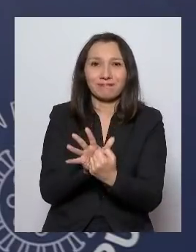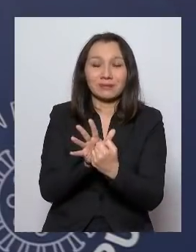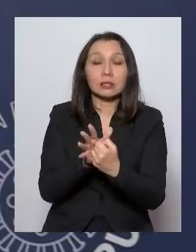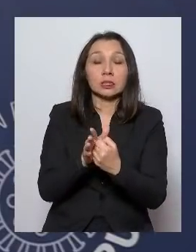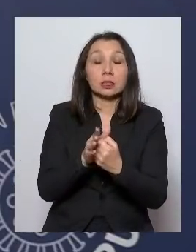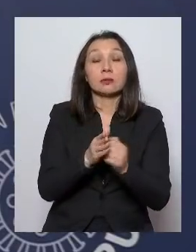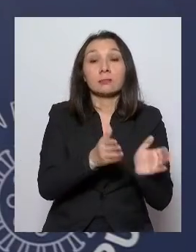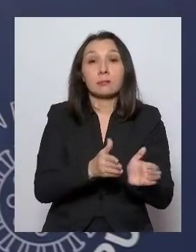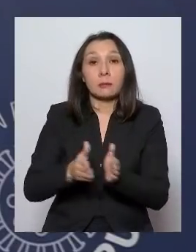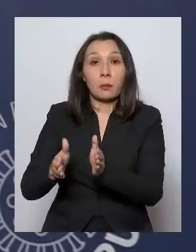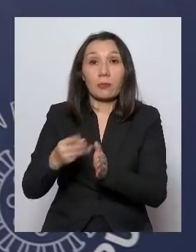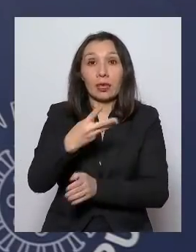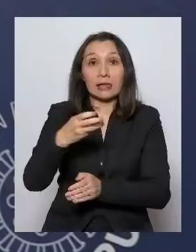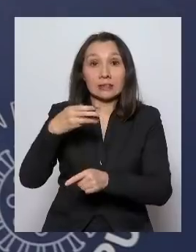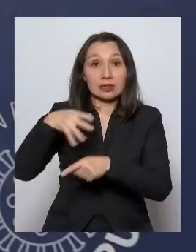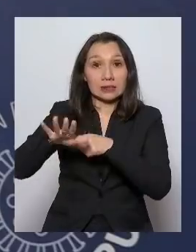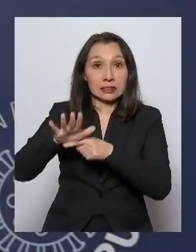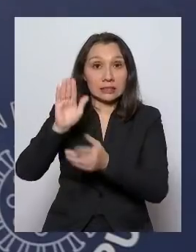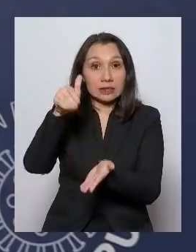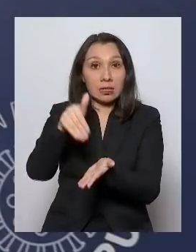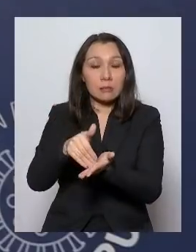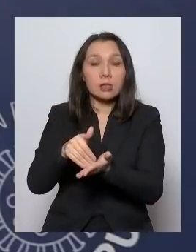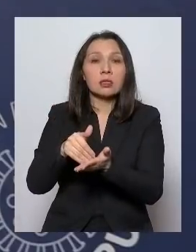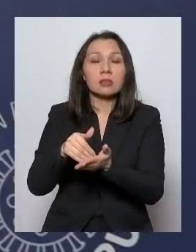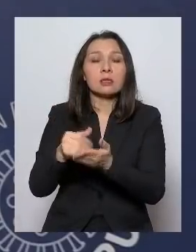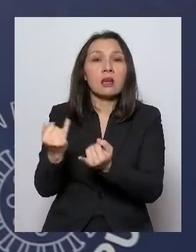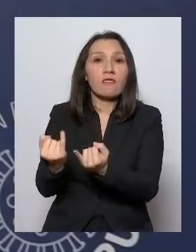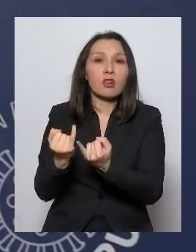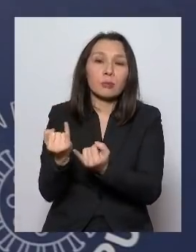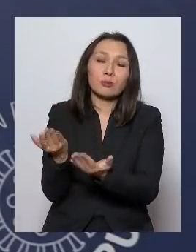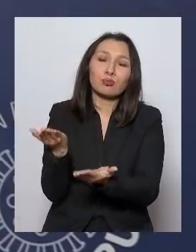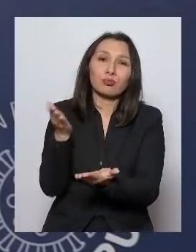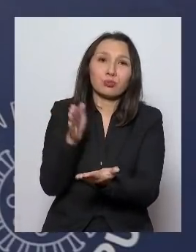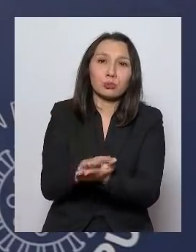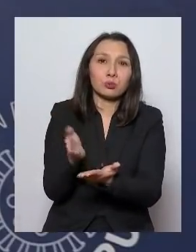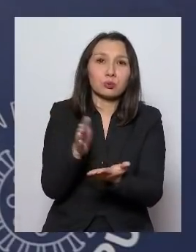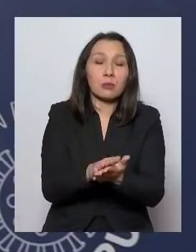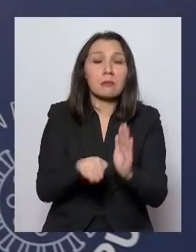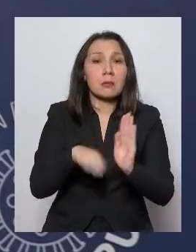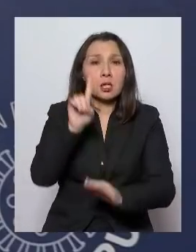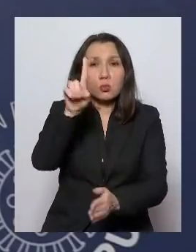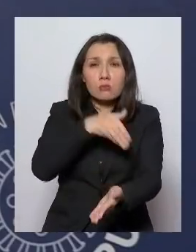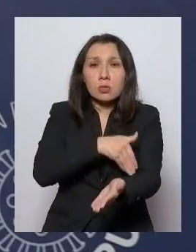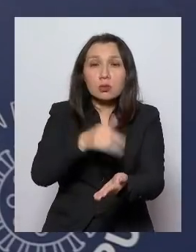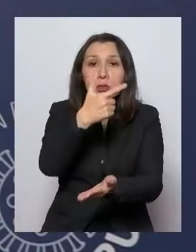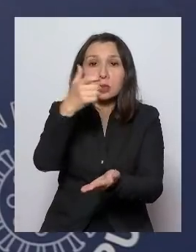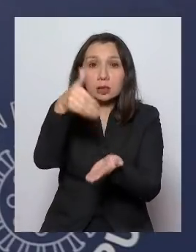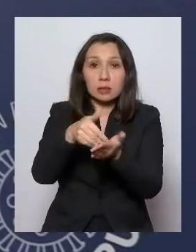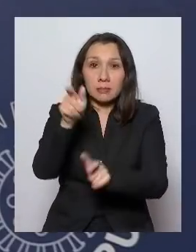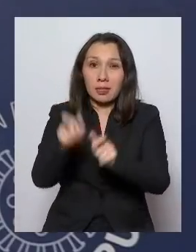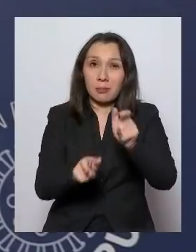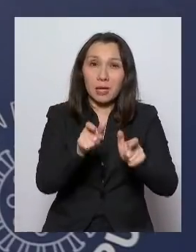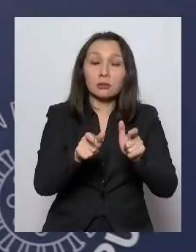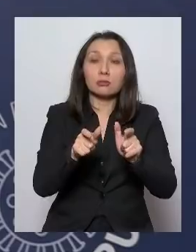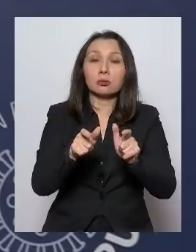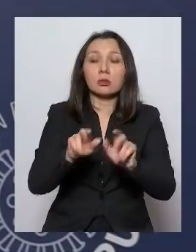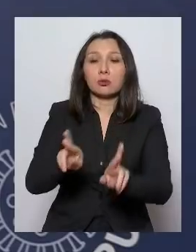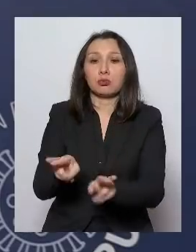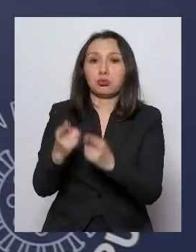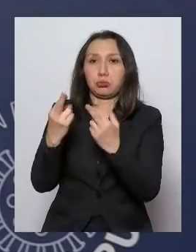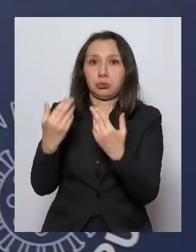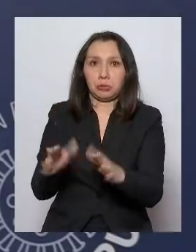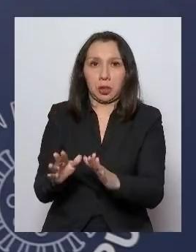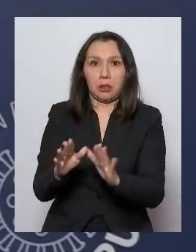las cuales 315.000 se han reportado fallecidos y más de 1.700.000 personas han sido